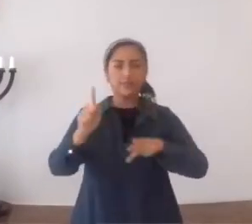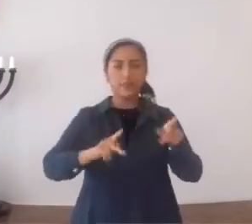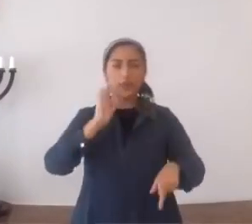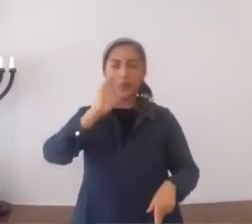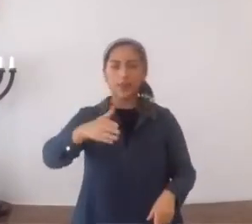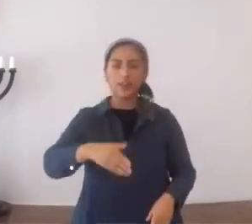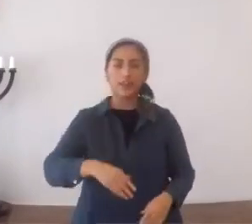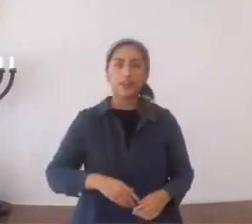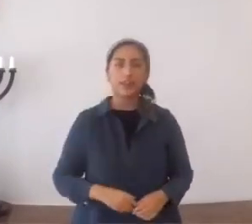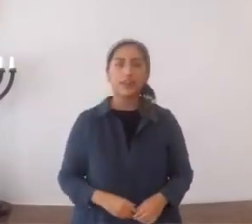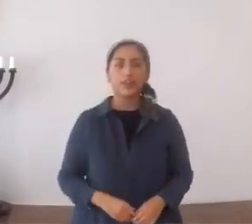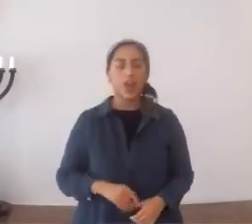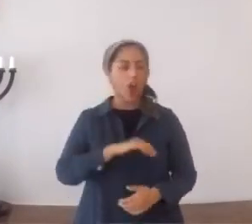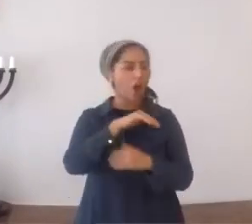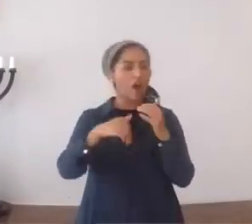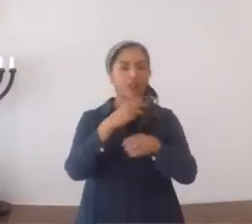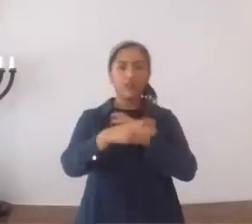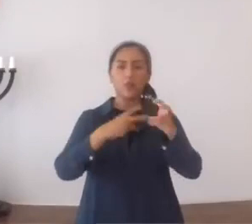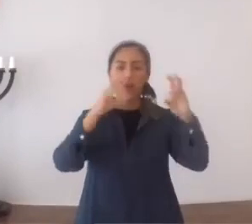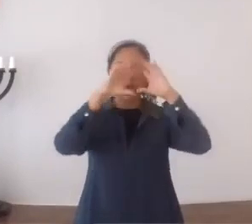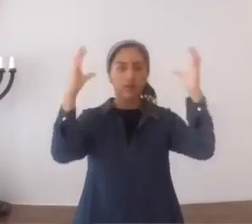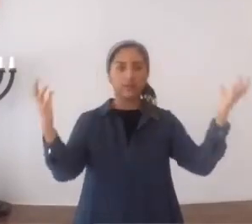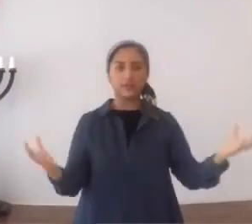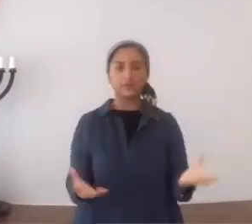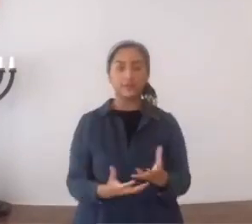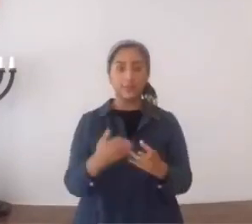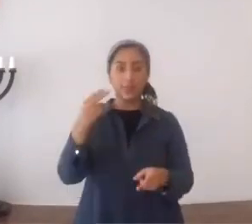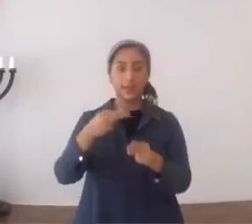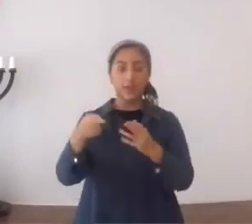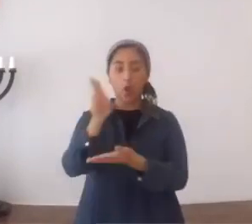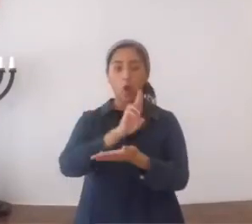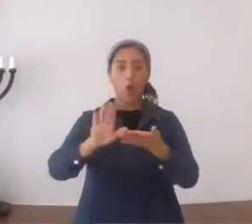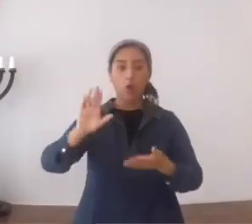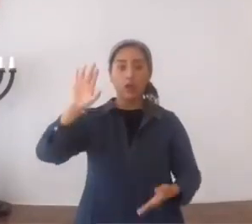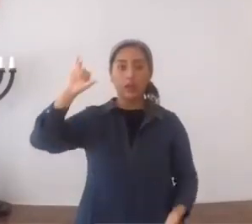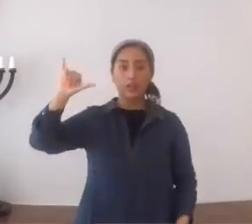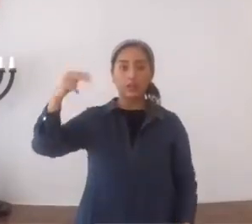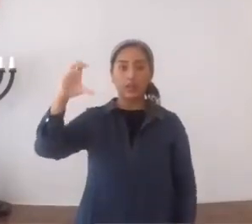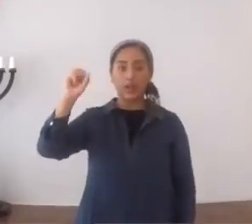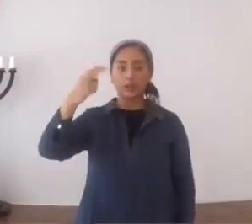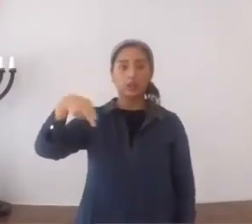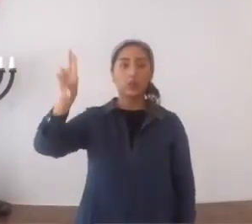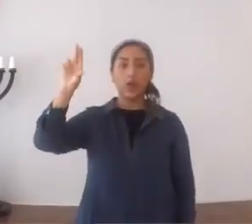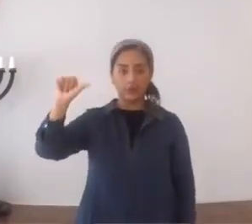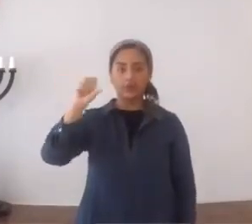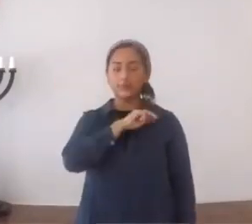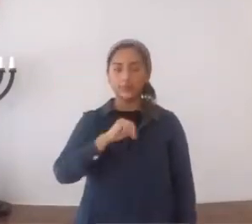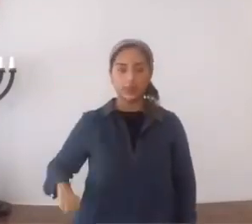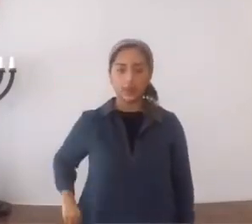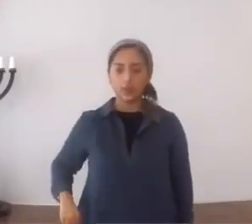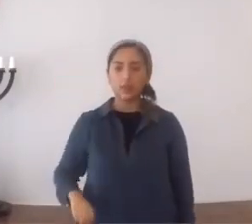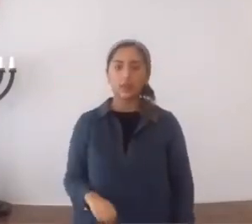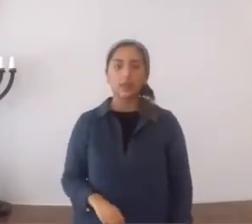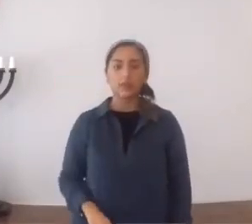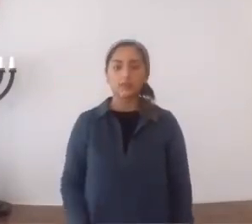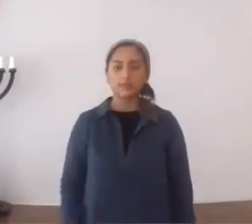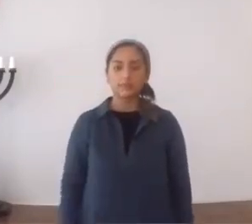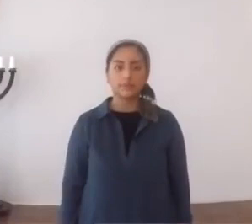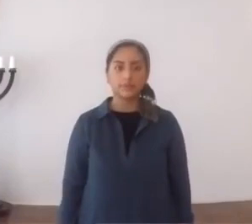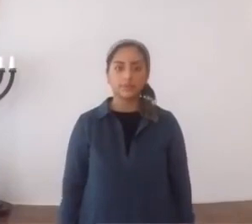personas por todo el mundo, en el nombre bendito de Yahshua Mashiach. Ellos